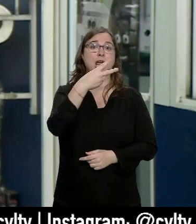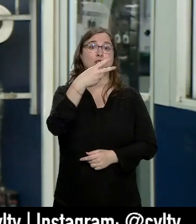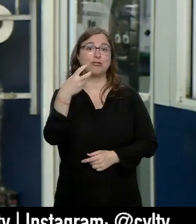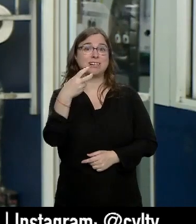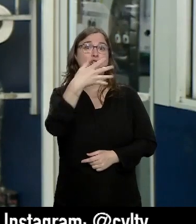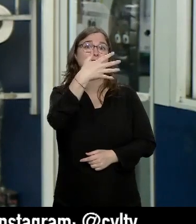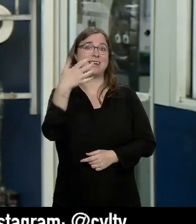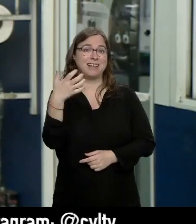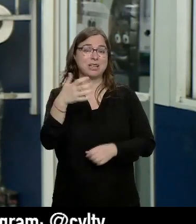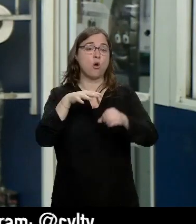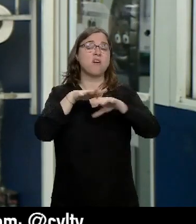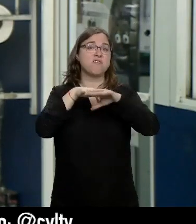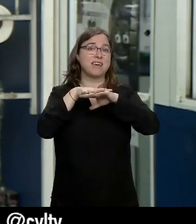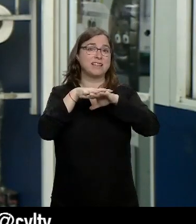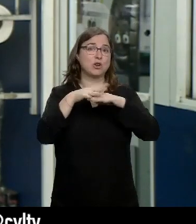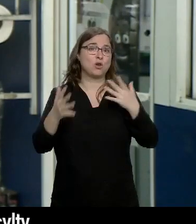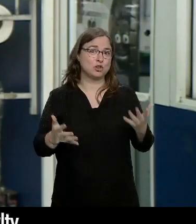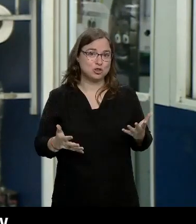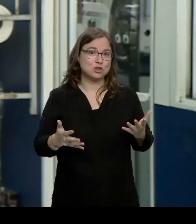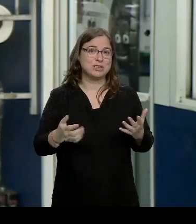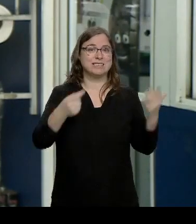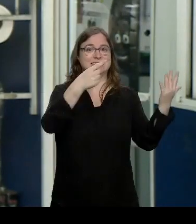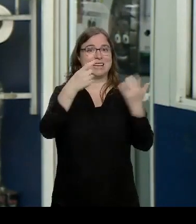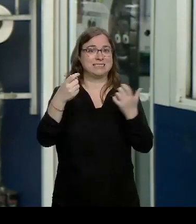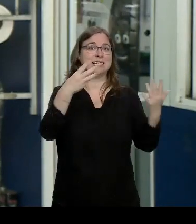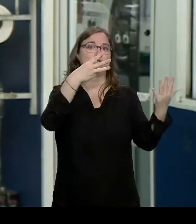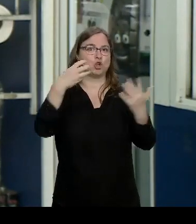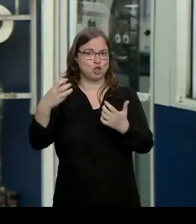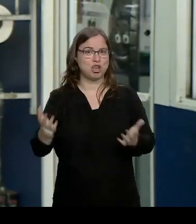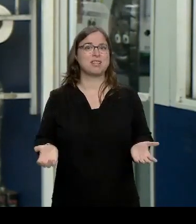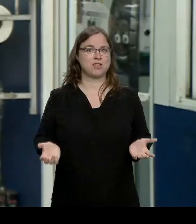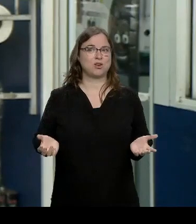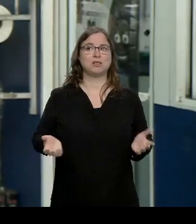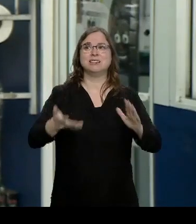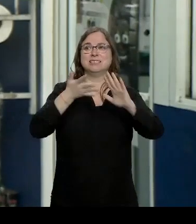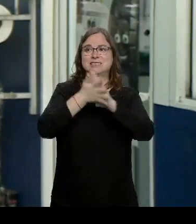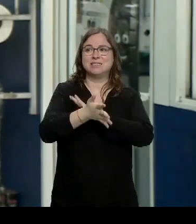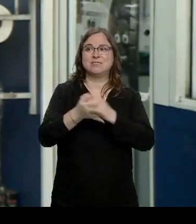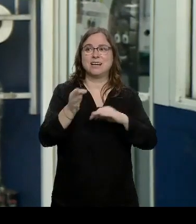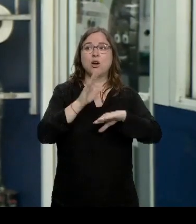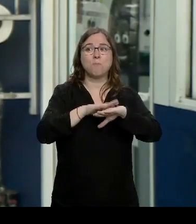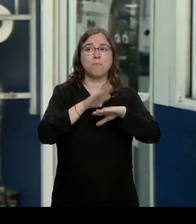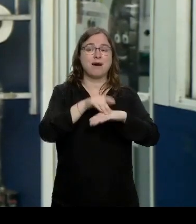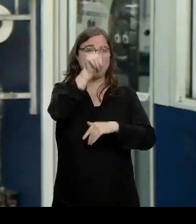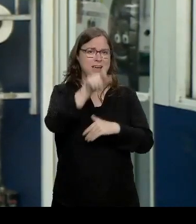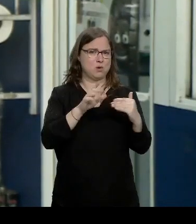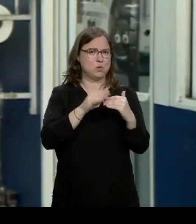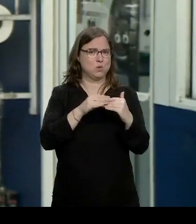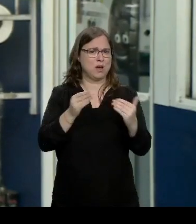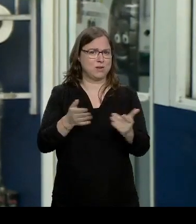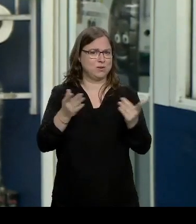euros, los filtros de partículas 600, 800 euros, es decir, para el usuario normal va a